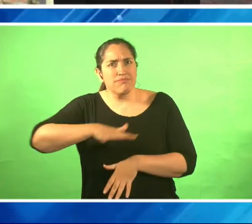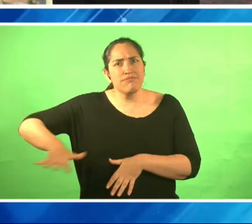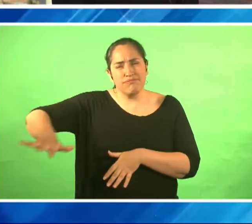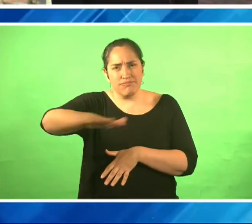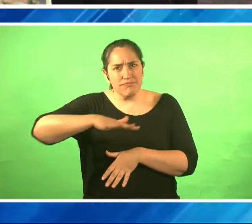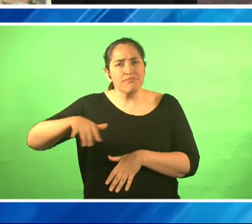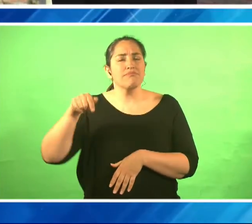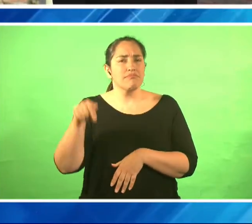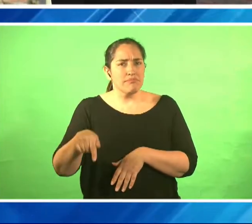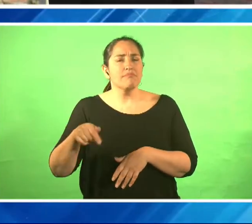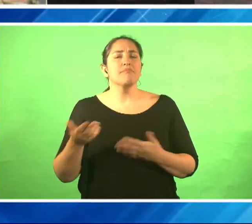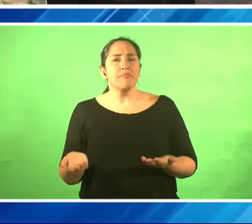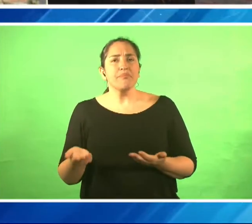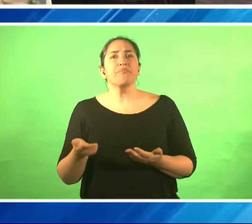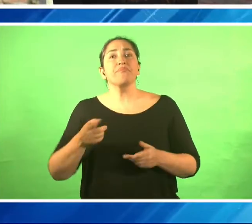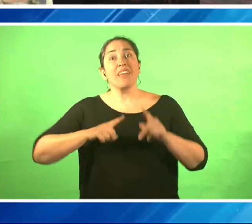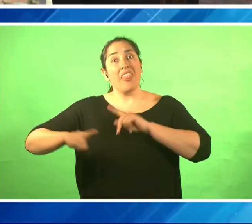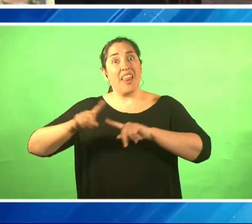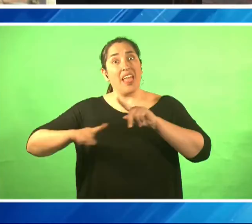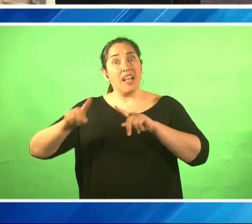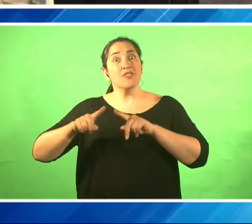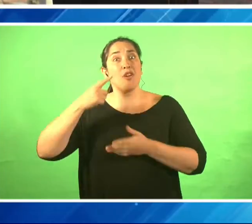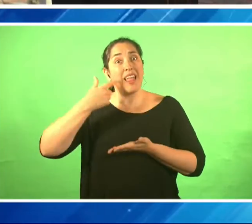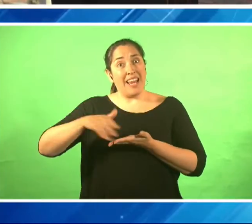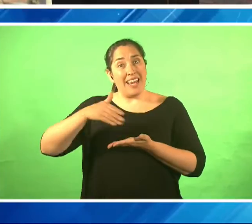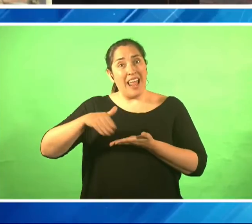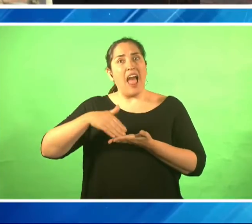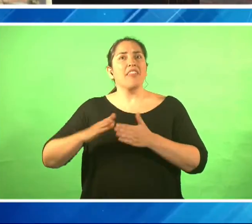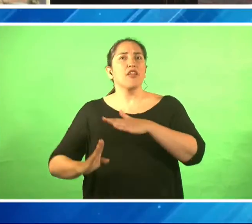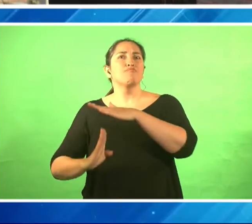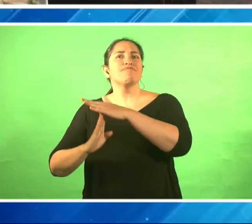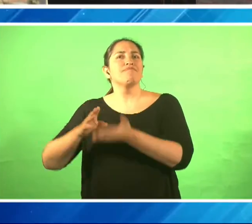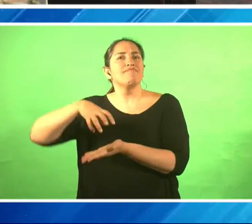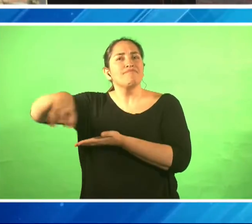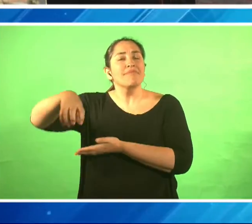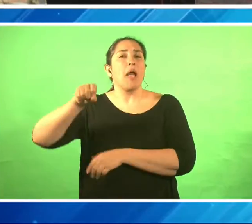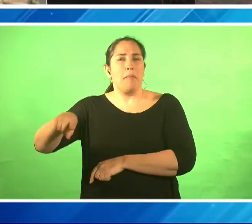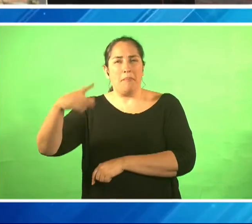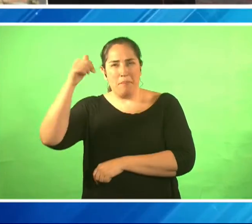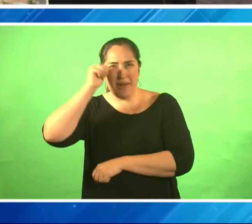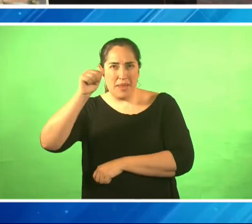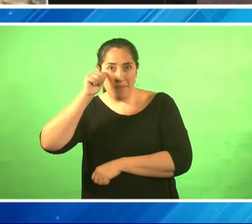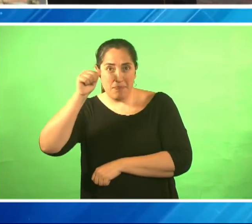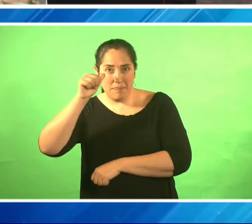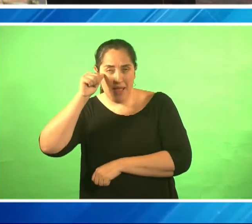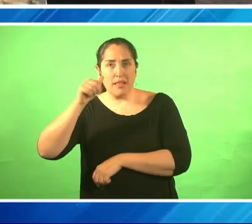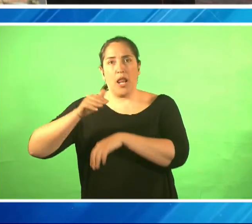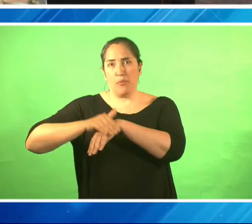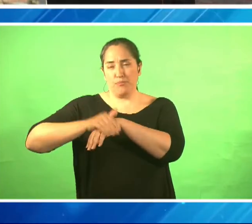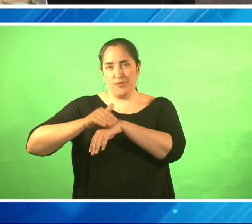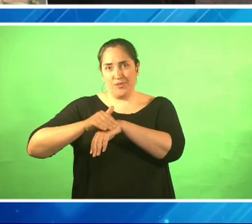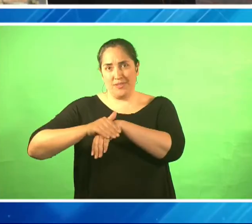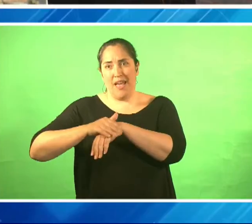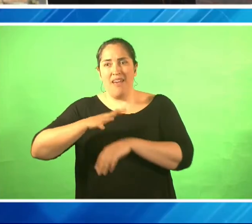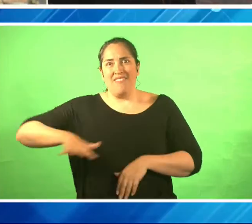territorial. La delegación de INADI con cabecera en Mar del Plata tiene a cargo esta delegación en